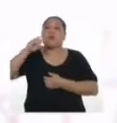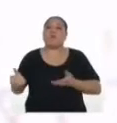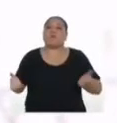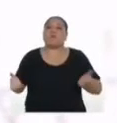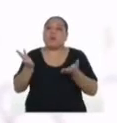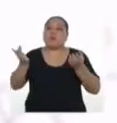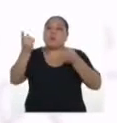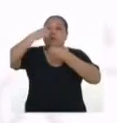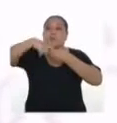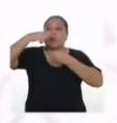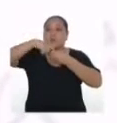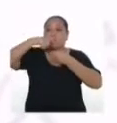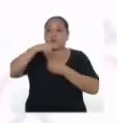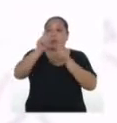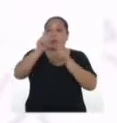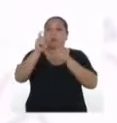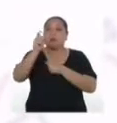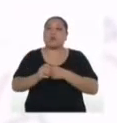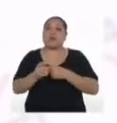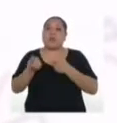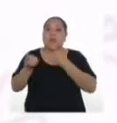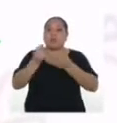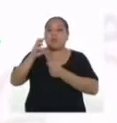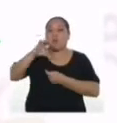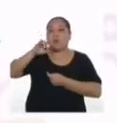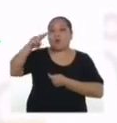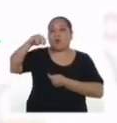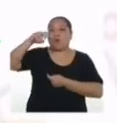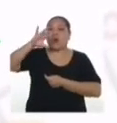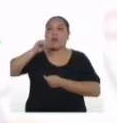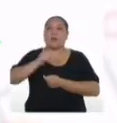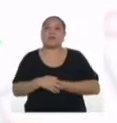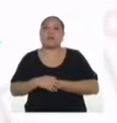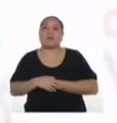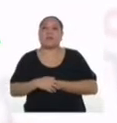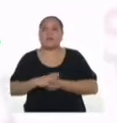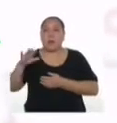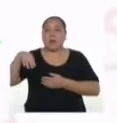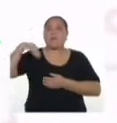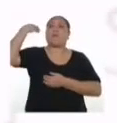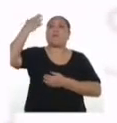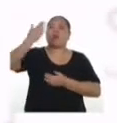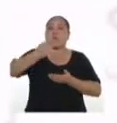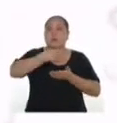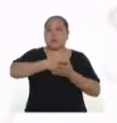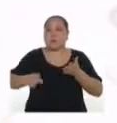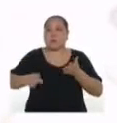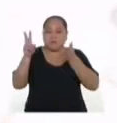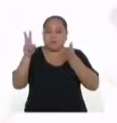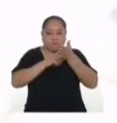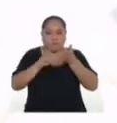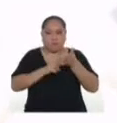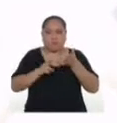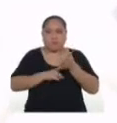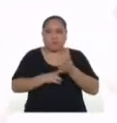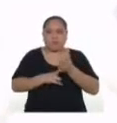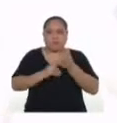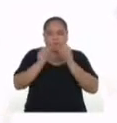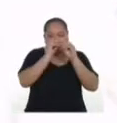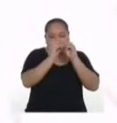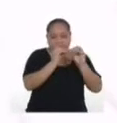la población en la gestión de las cuencas. Y la siguiente semana revisaremos